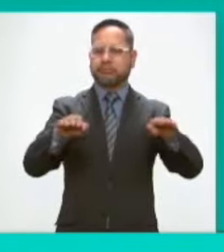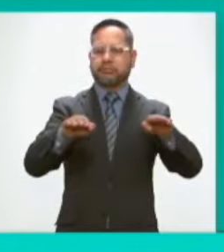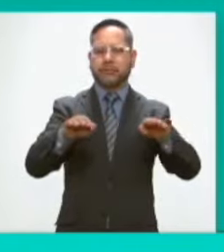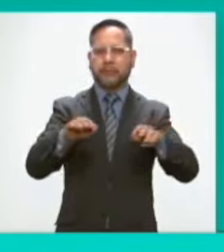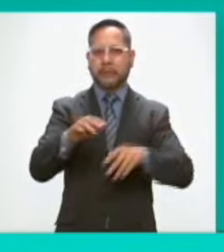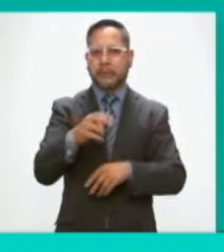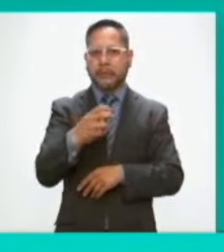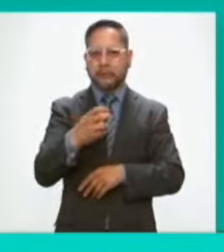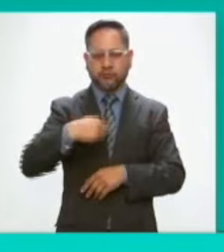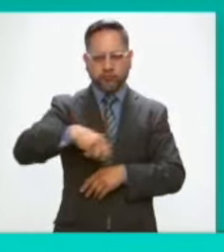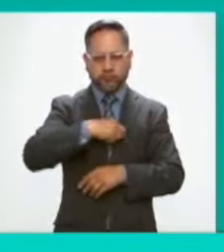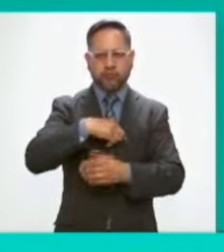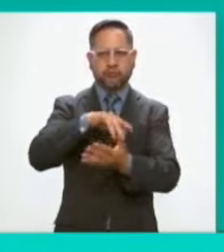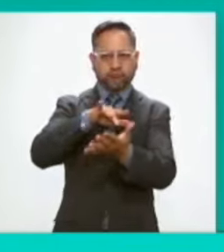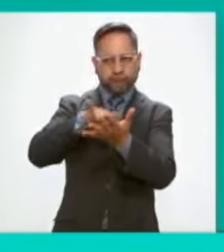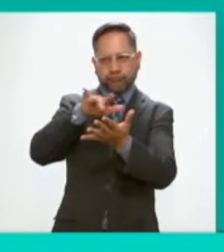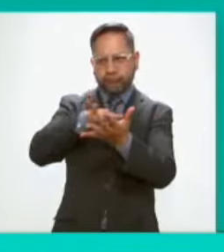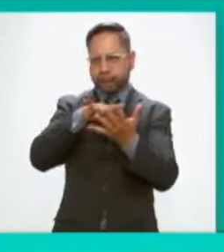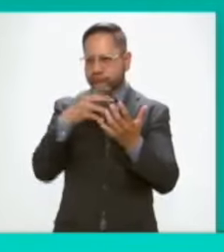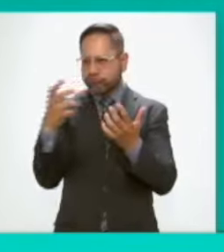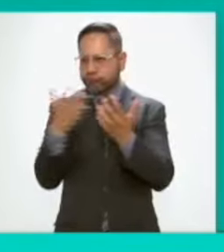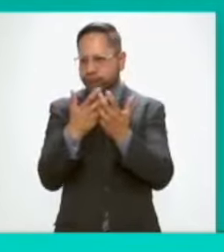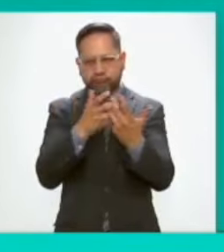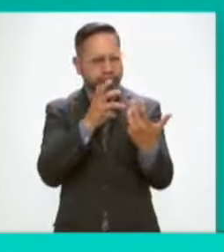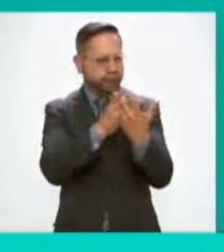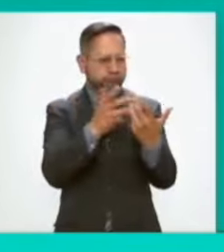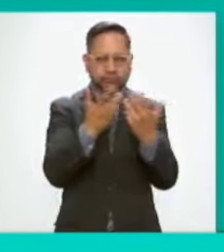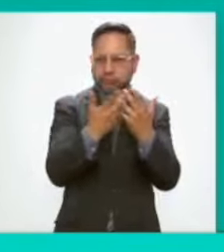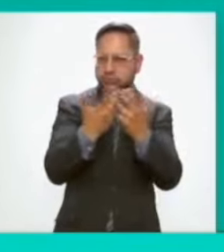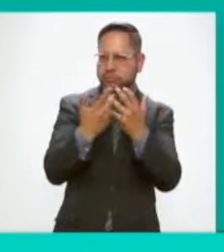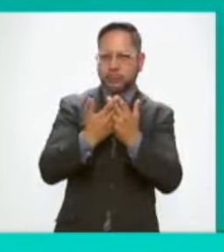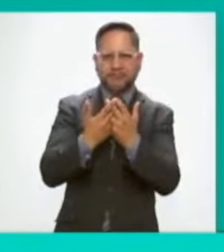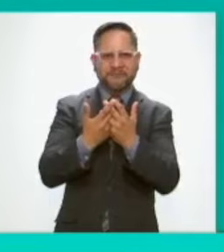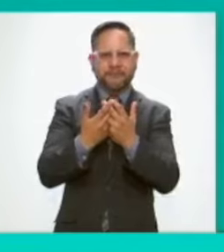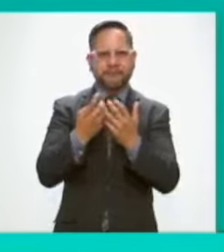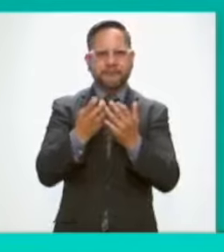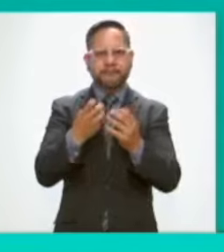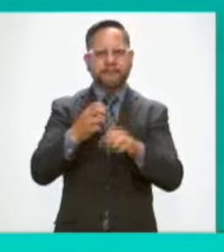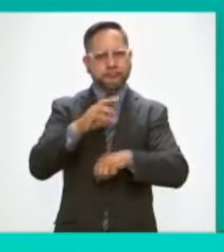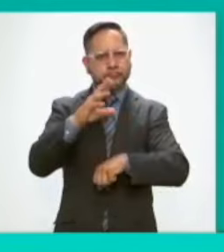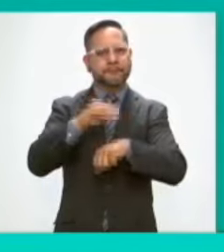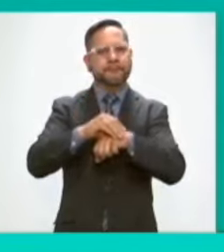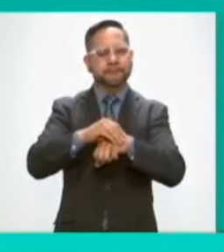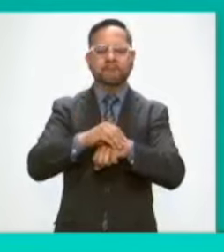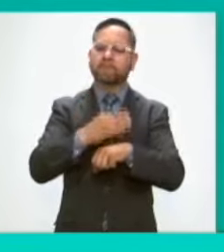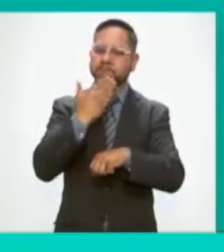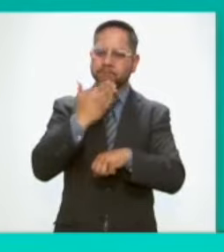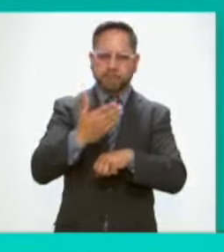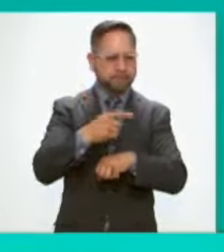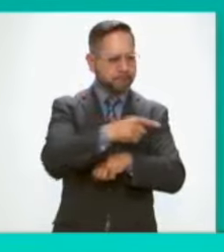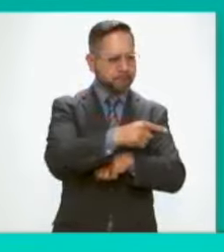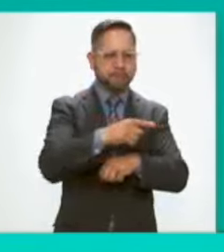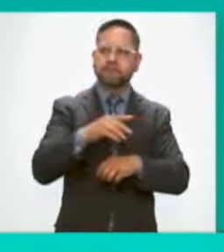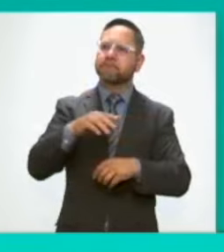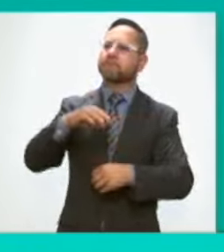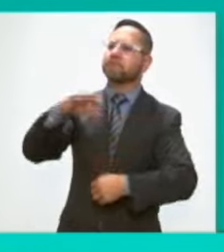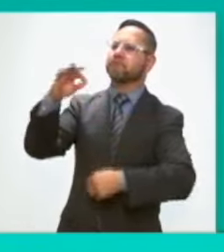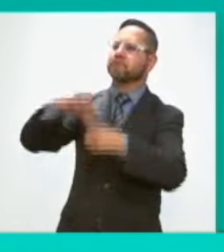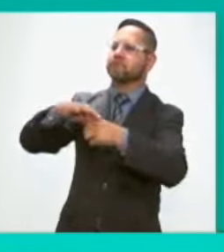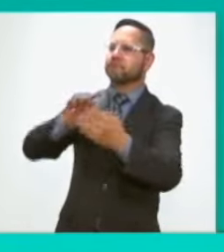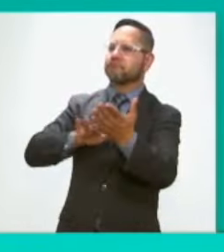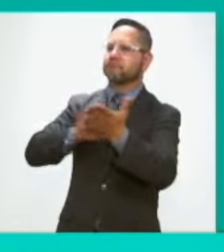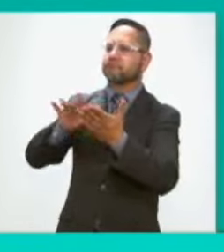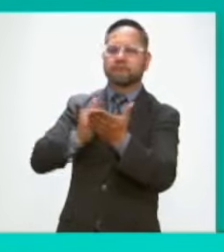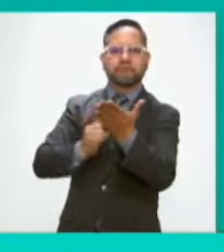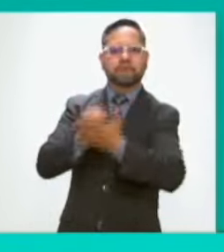que seguiremos coadyuvando en este ecosistema informativo que permita un voto informado. Y ese es el